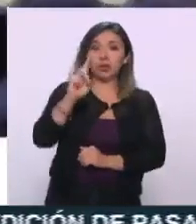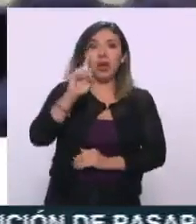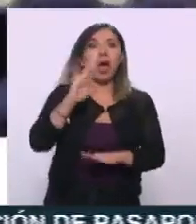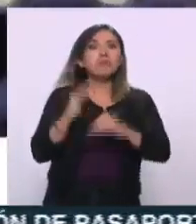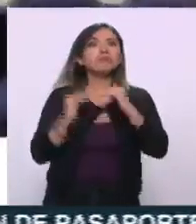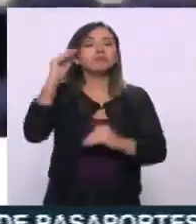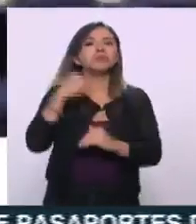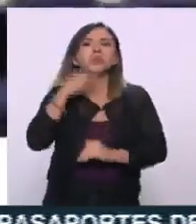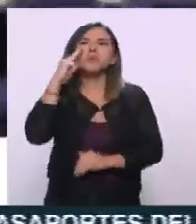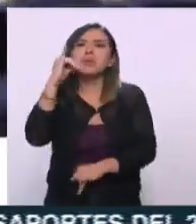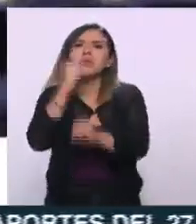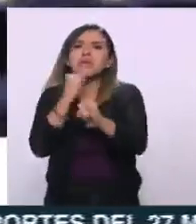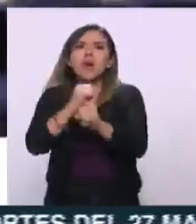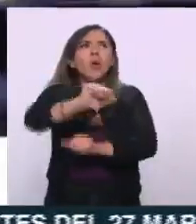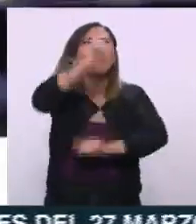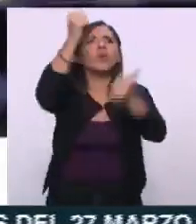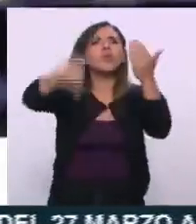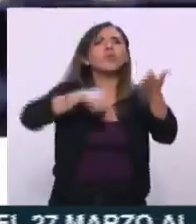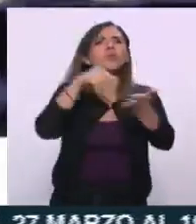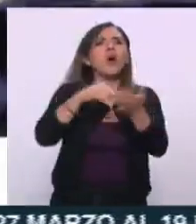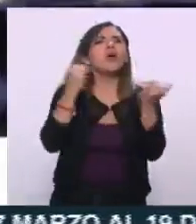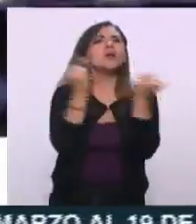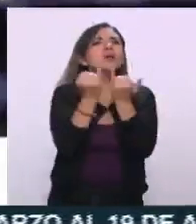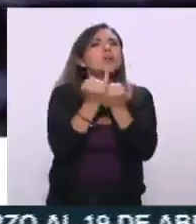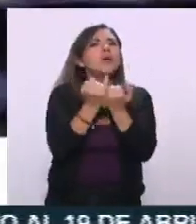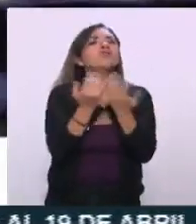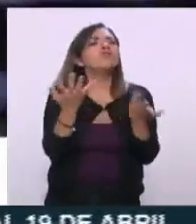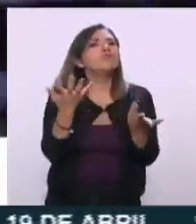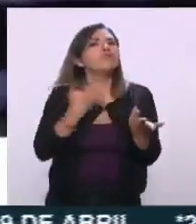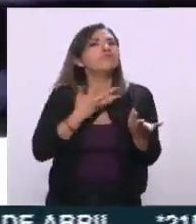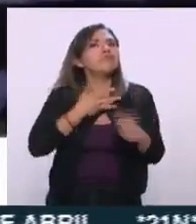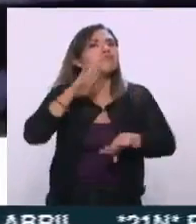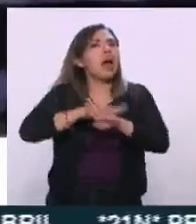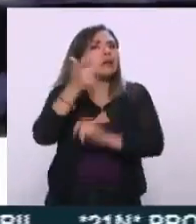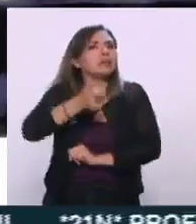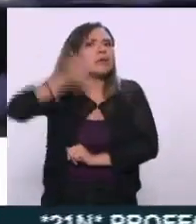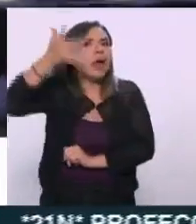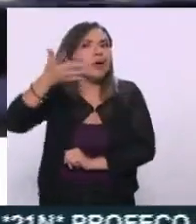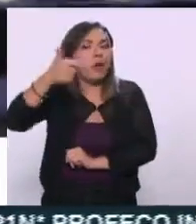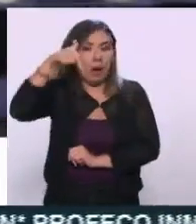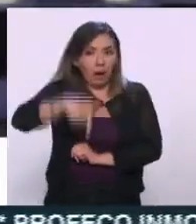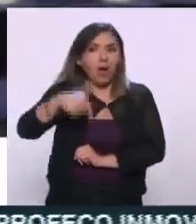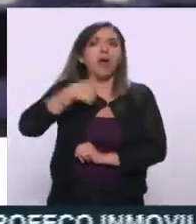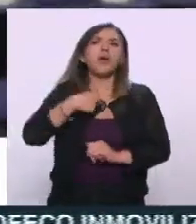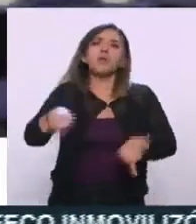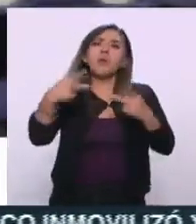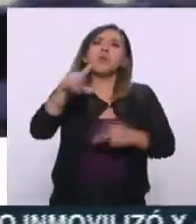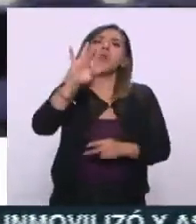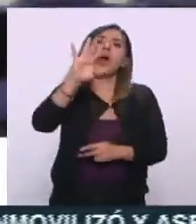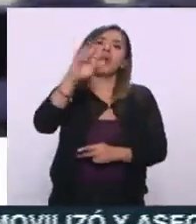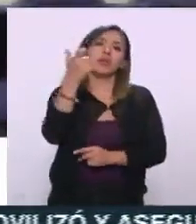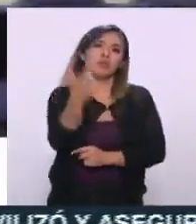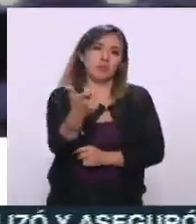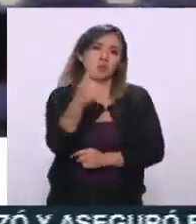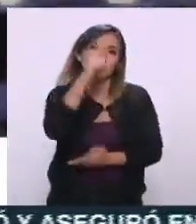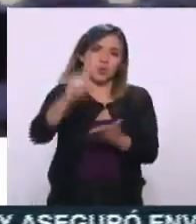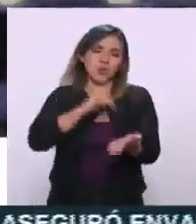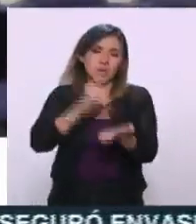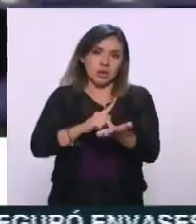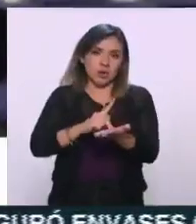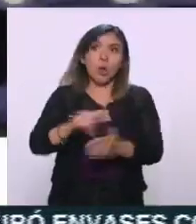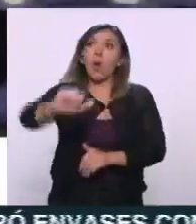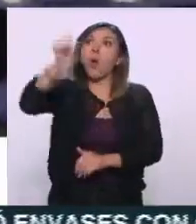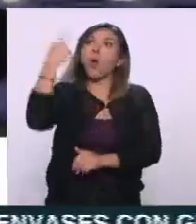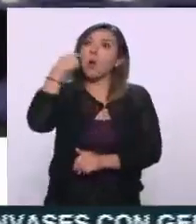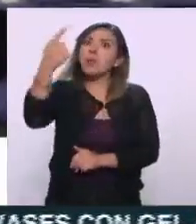estaba checando en internet que en otros lados está más elevado el precio. Yo aquí lo tengo en 40 pesos el kilo, pero en otros